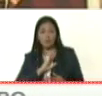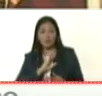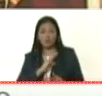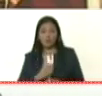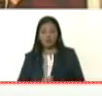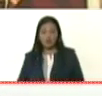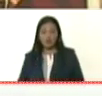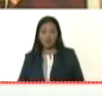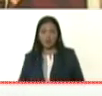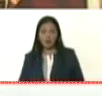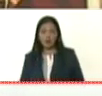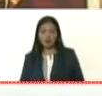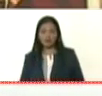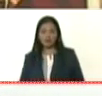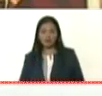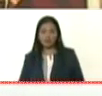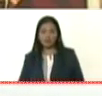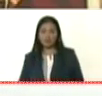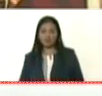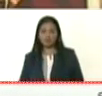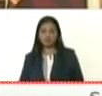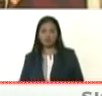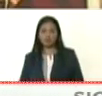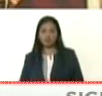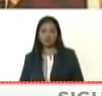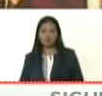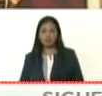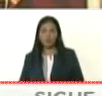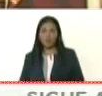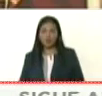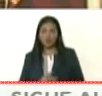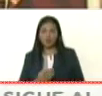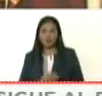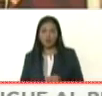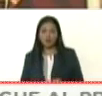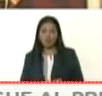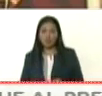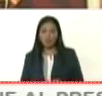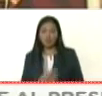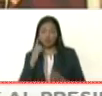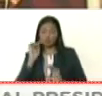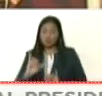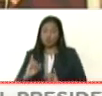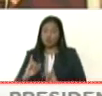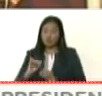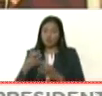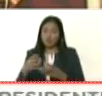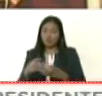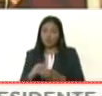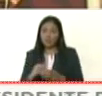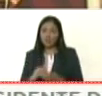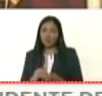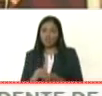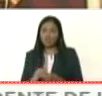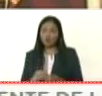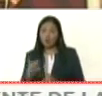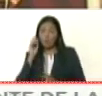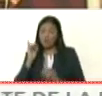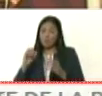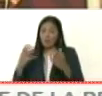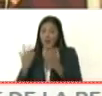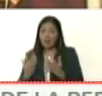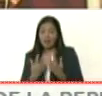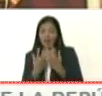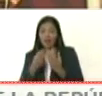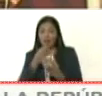autoabastecerse, autosostenerse. El concepto, fíjense ustedes, el concepto de guerra de